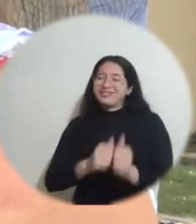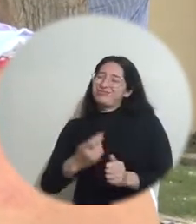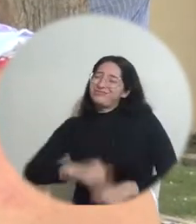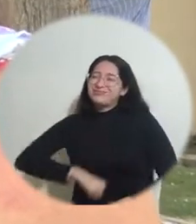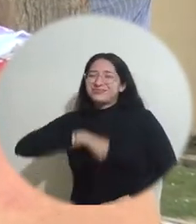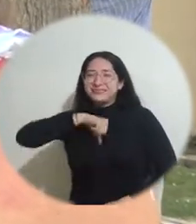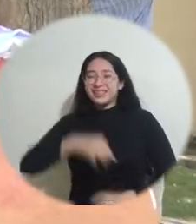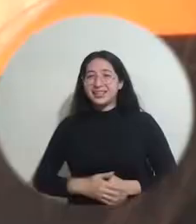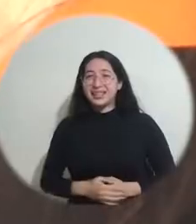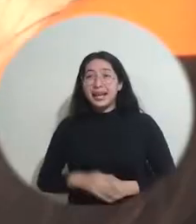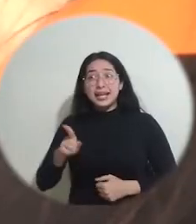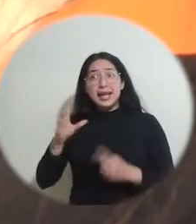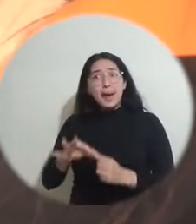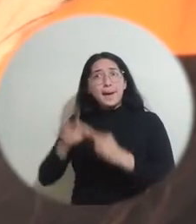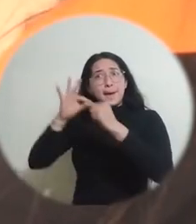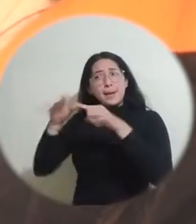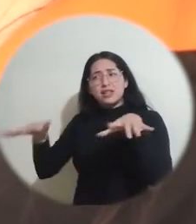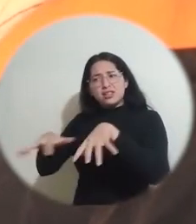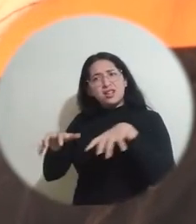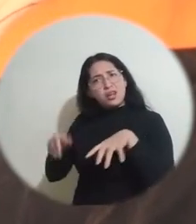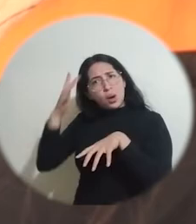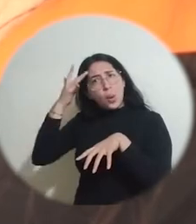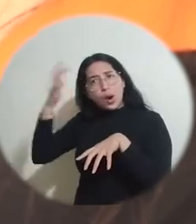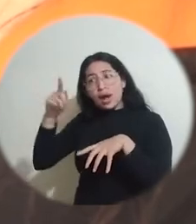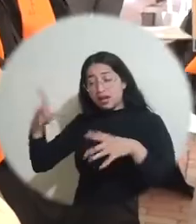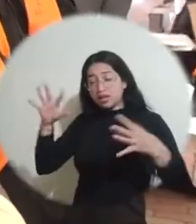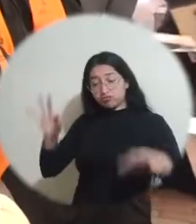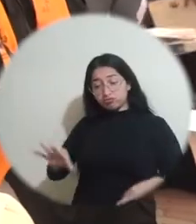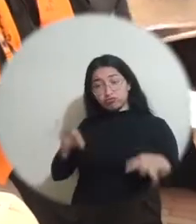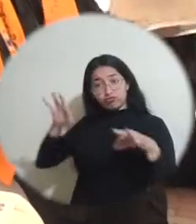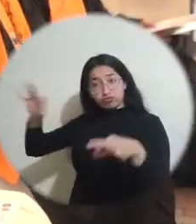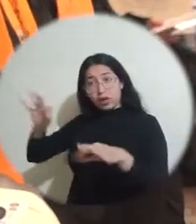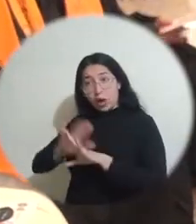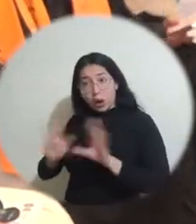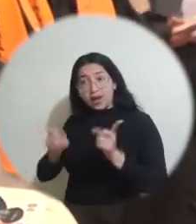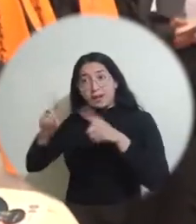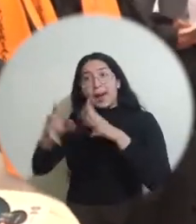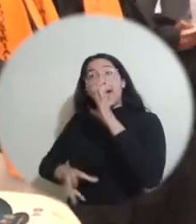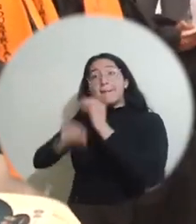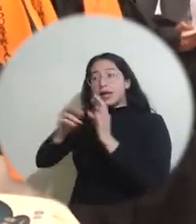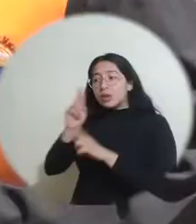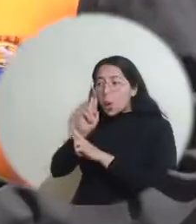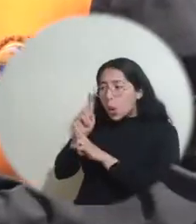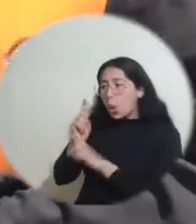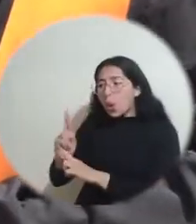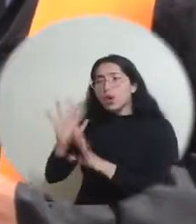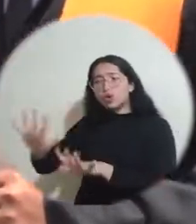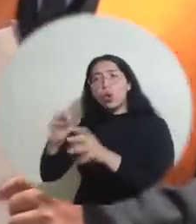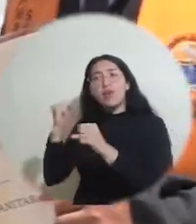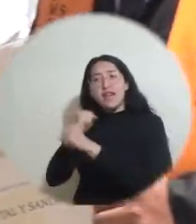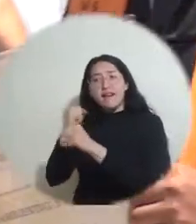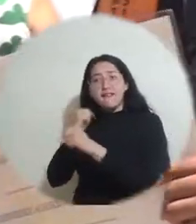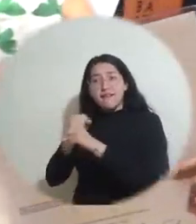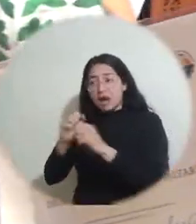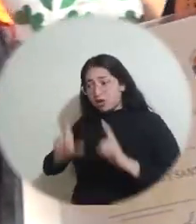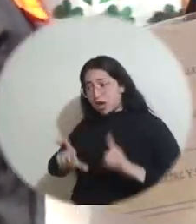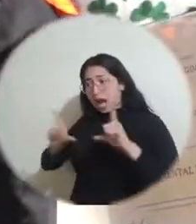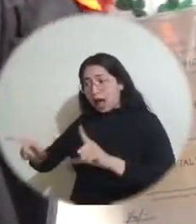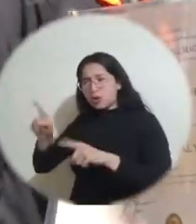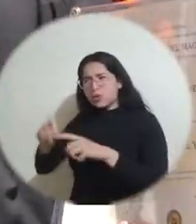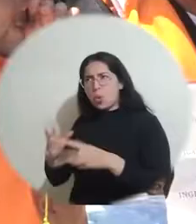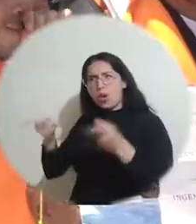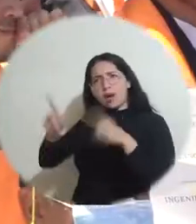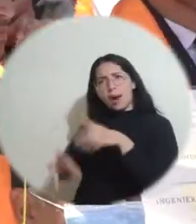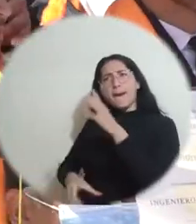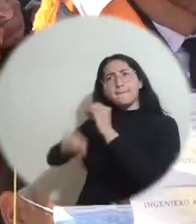ella, orgullosa. La ceremonia de Isamar fue aún más especial al recibir, además de su diploma, una mención de reconocimiento por